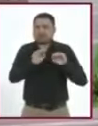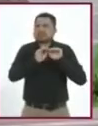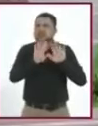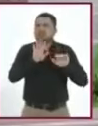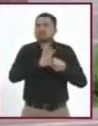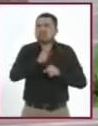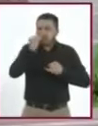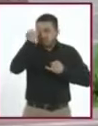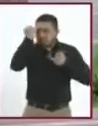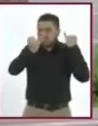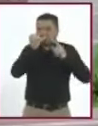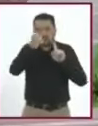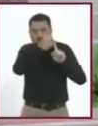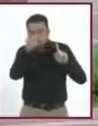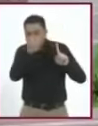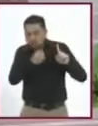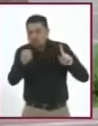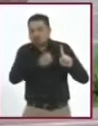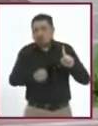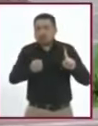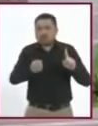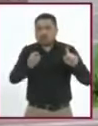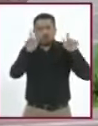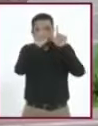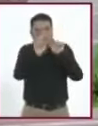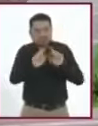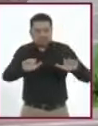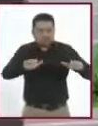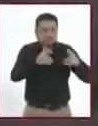la que las ideas estén organizadas y jerarquizadas.